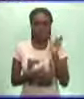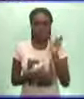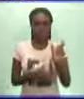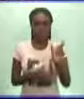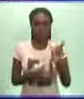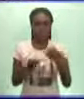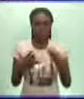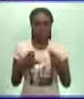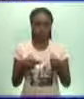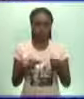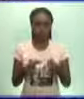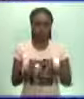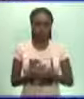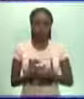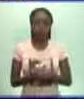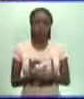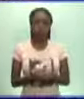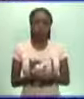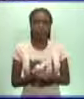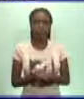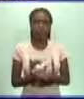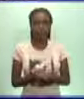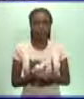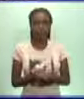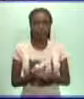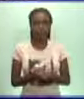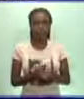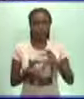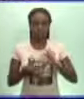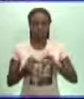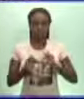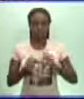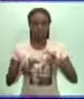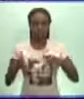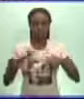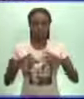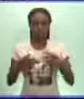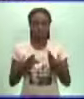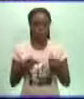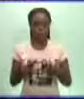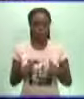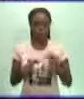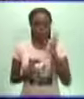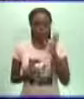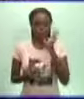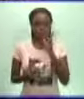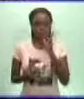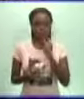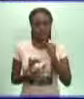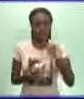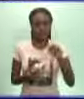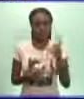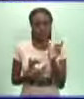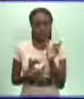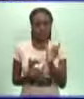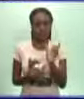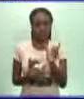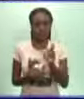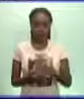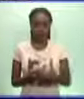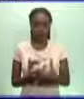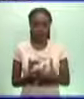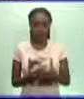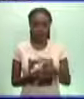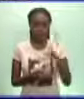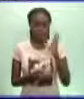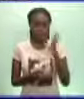dura. Y bueno, la literatura no es más que la búsqueda intencional de la belleza mediante la palabra. Y esa belleza